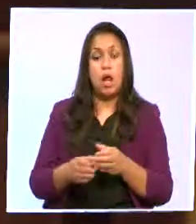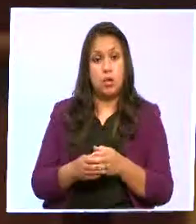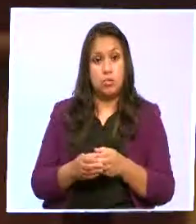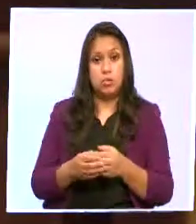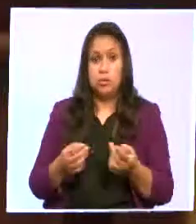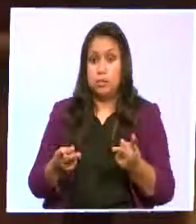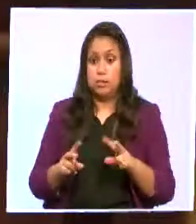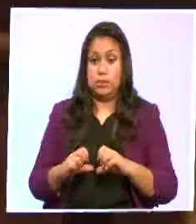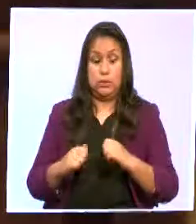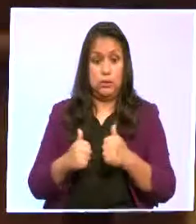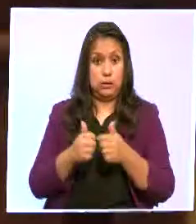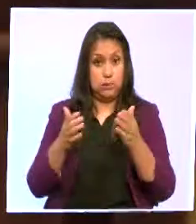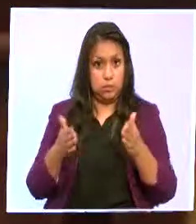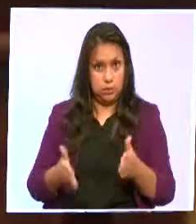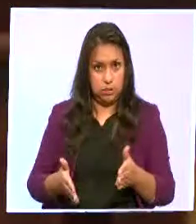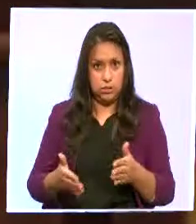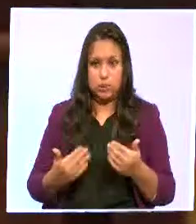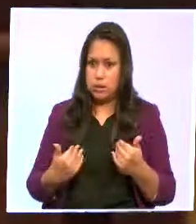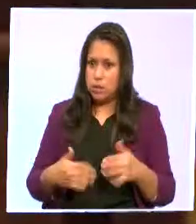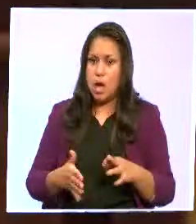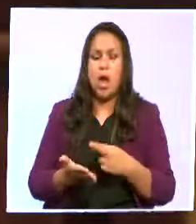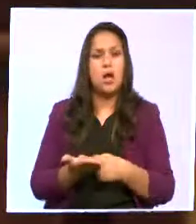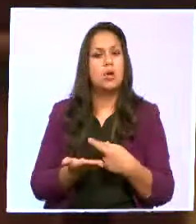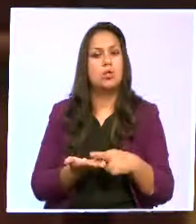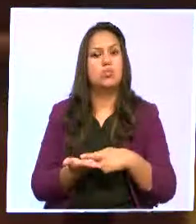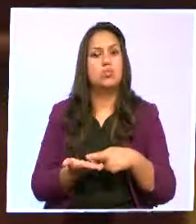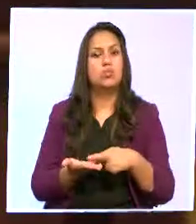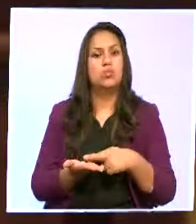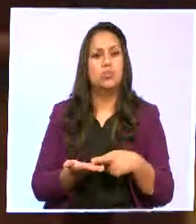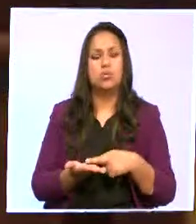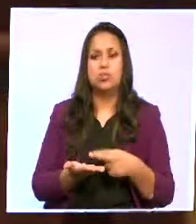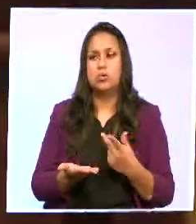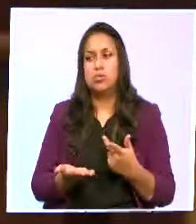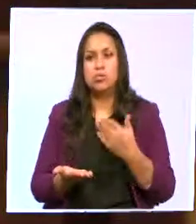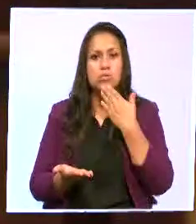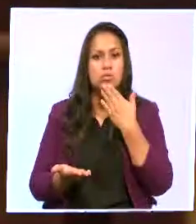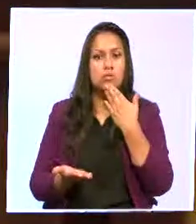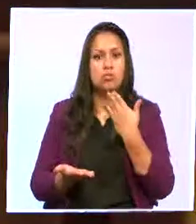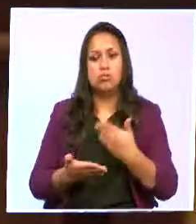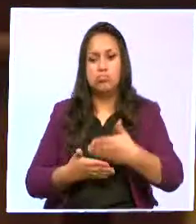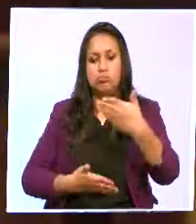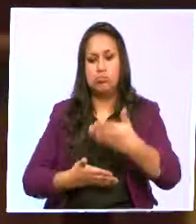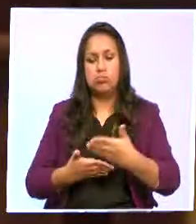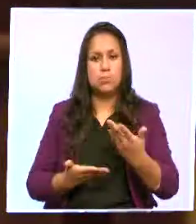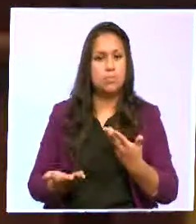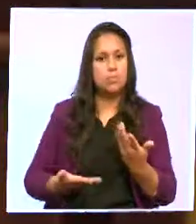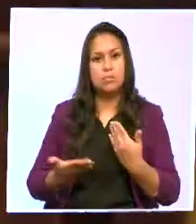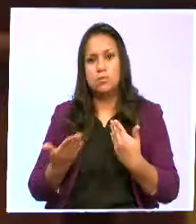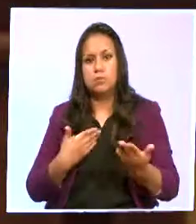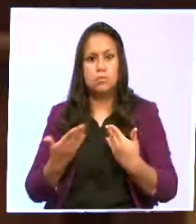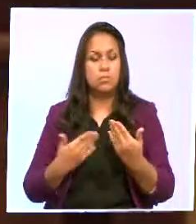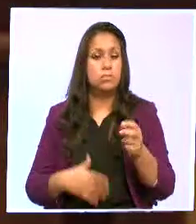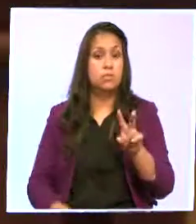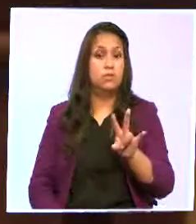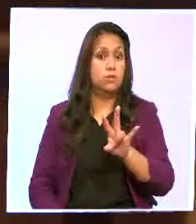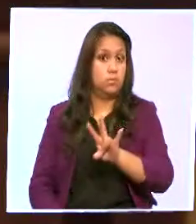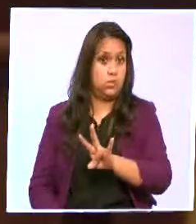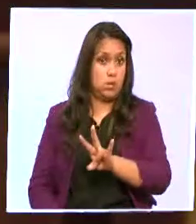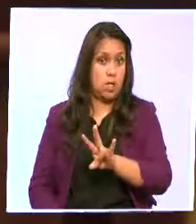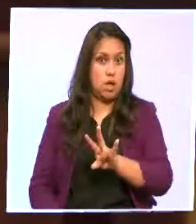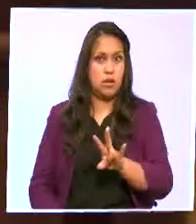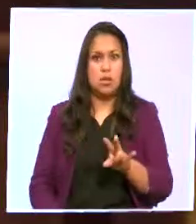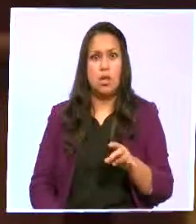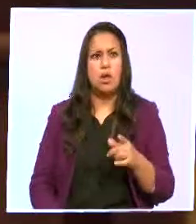asambleístas tendremos reuniones para ella a revisar el estado de los documentos estos de la revisión de las 27 cuerpos normativos que tenemos